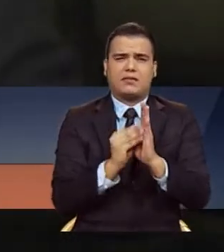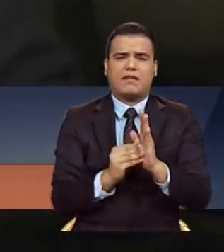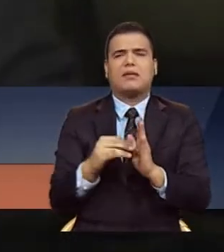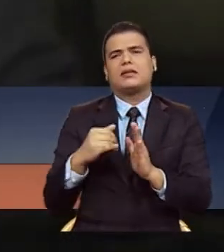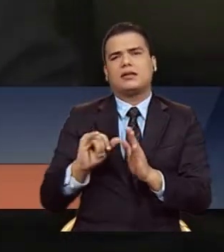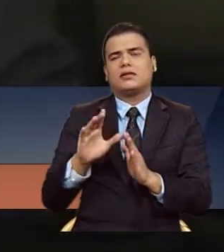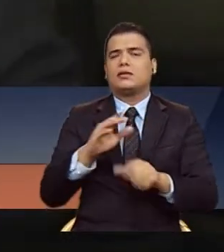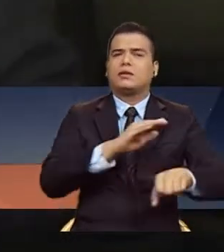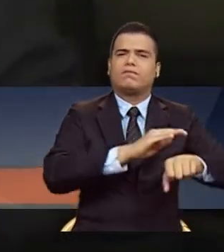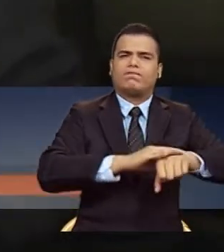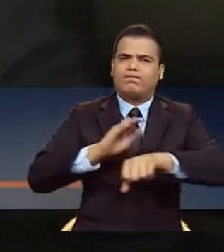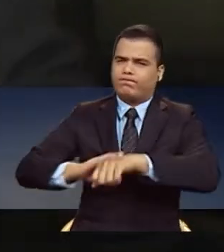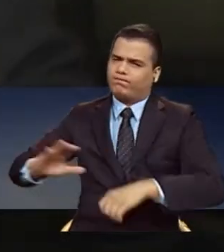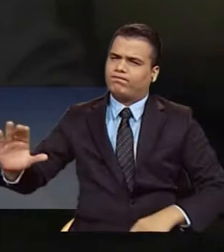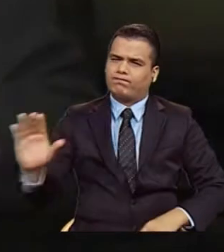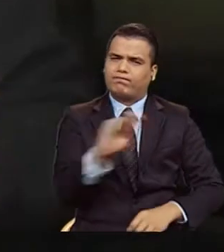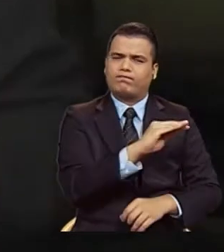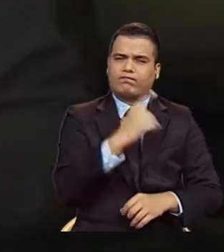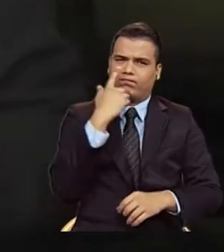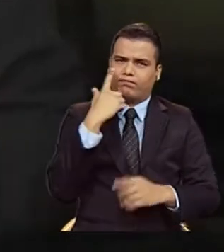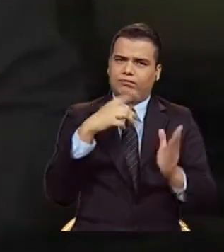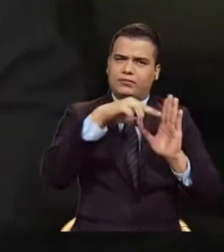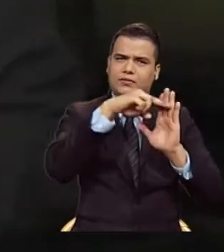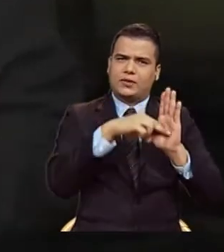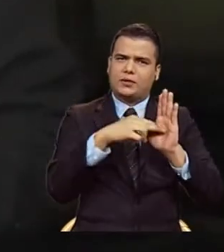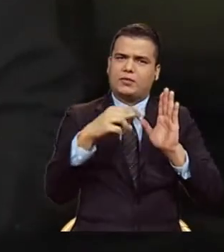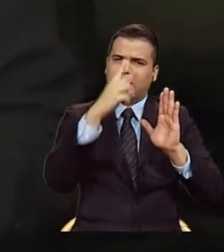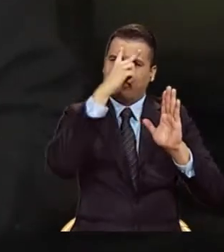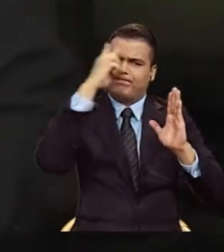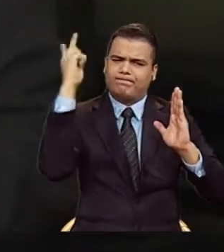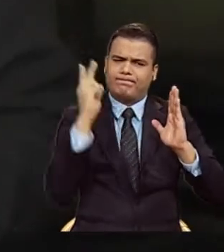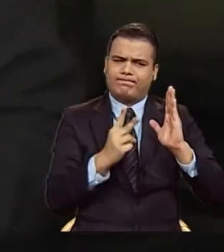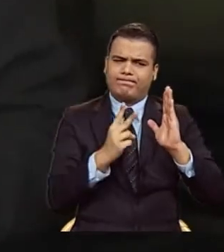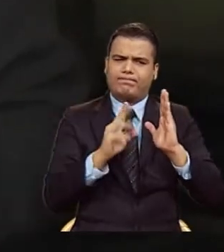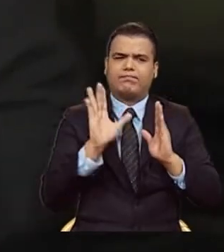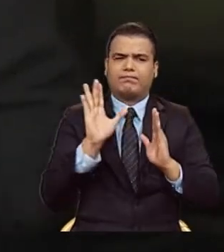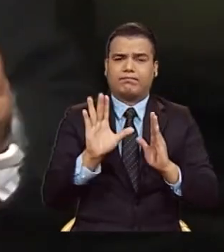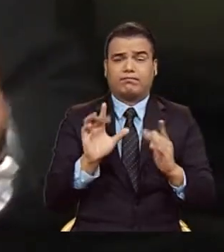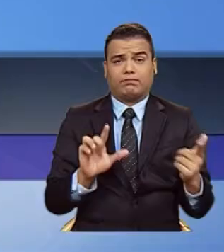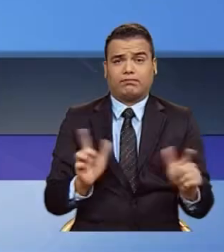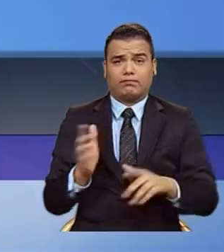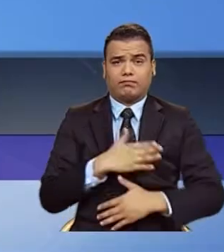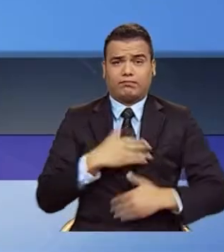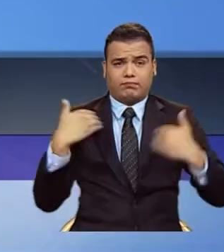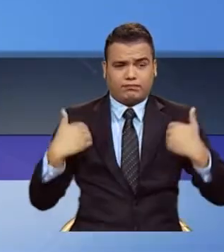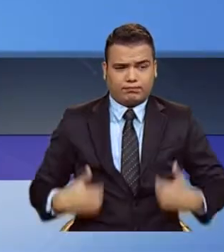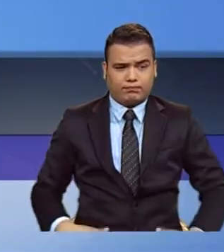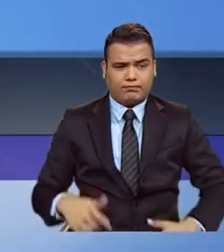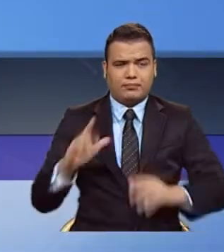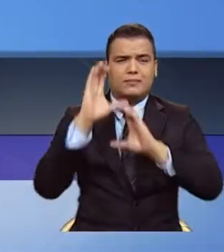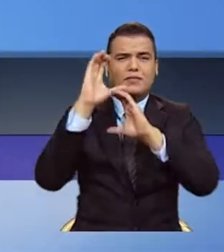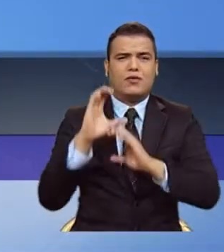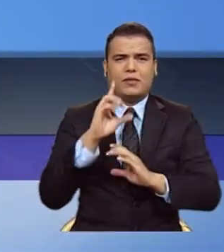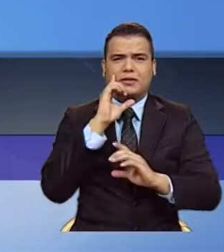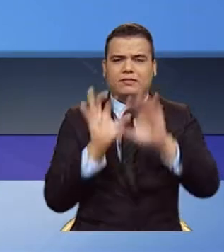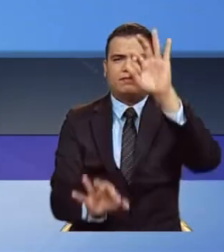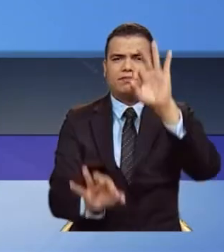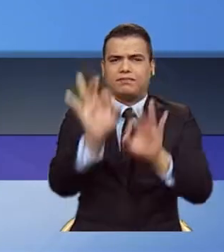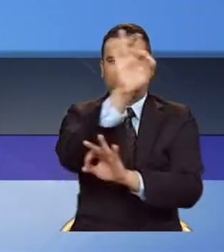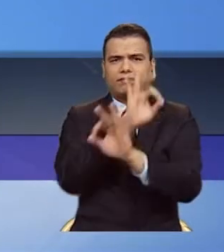es a toda clase de conductores para respetar las señales de tránsito. Desde el centro de la ciudad de Popayán, Camilo